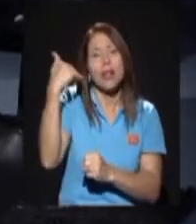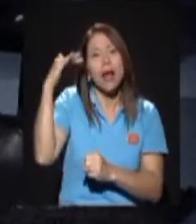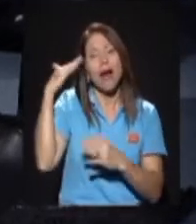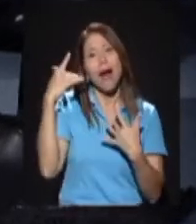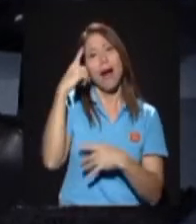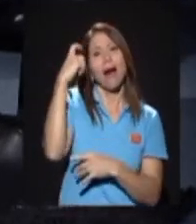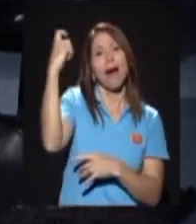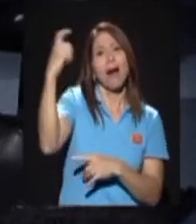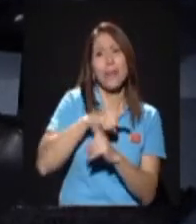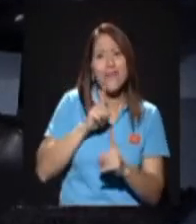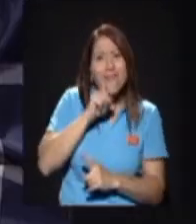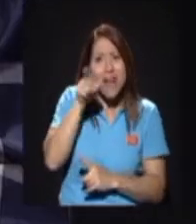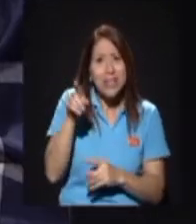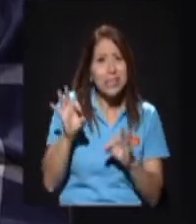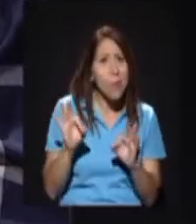de idílico no tenía nada.